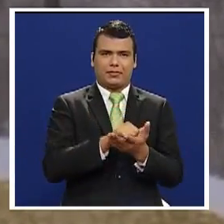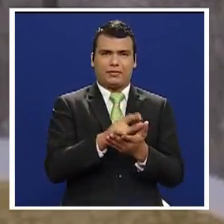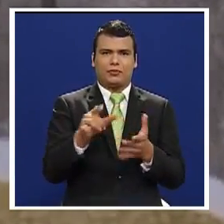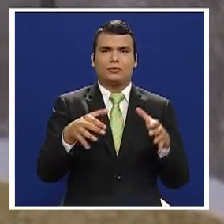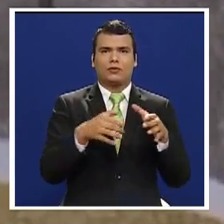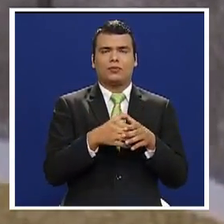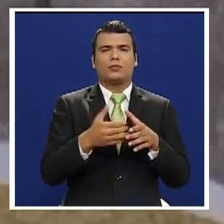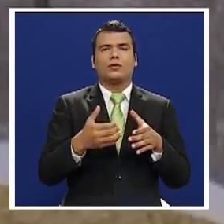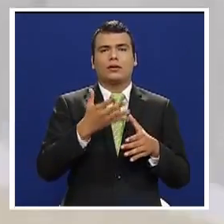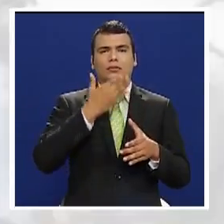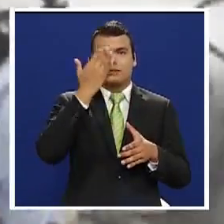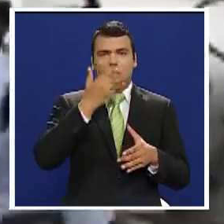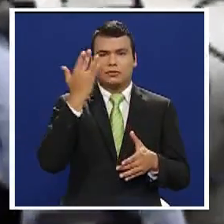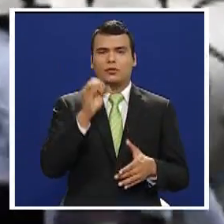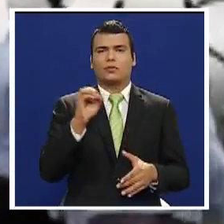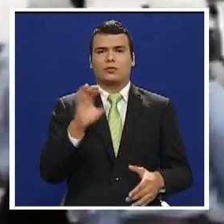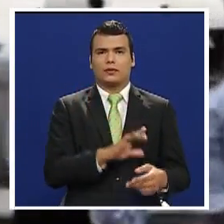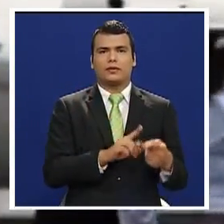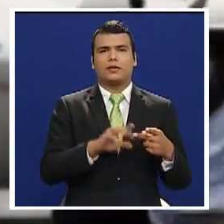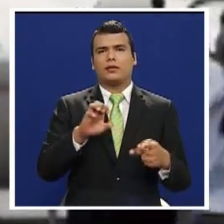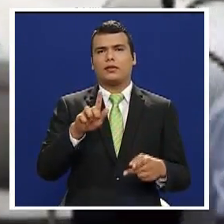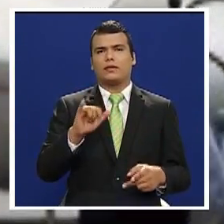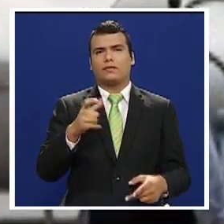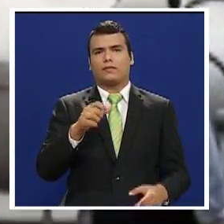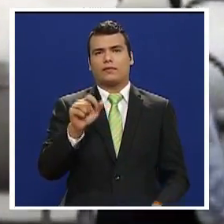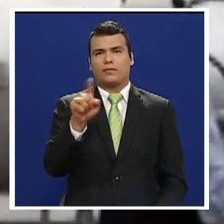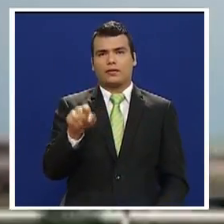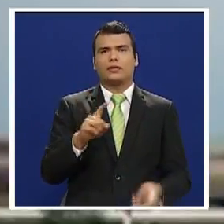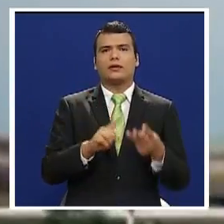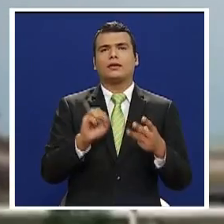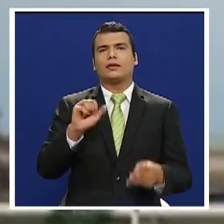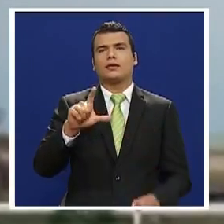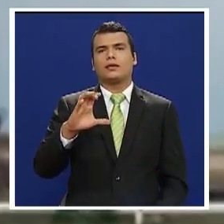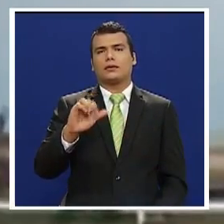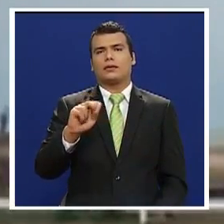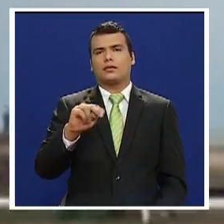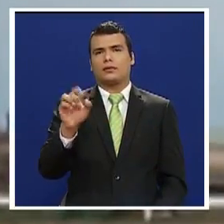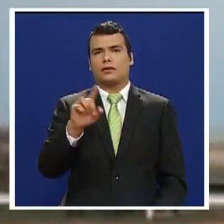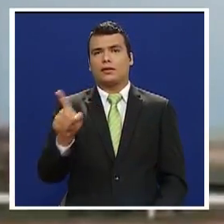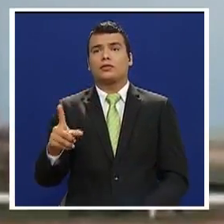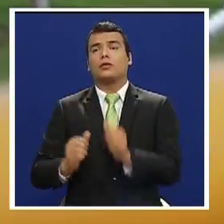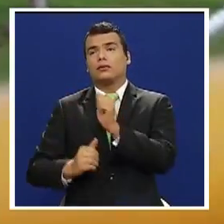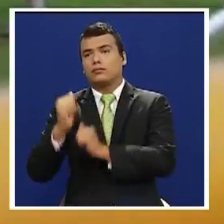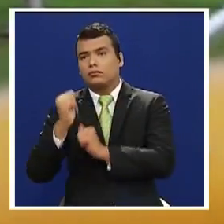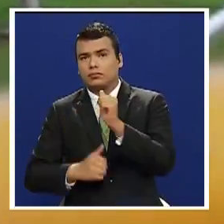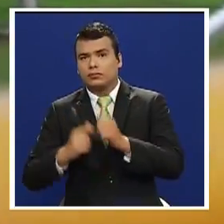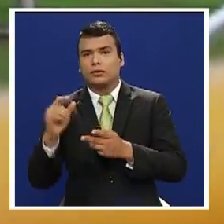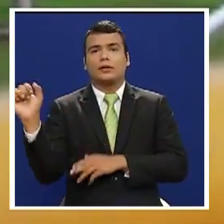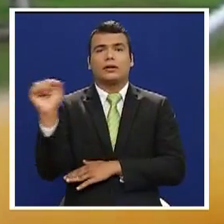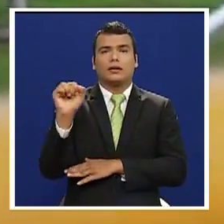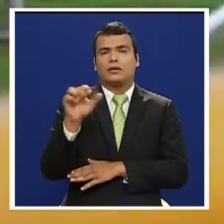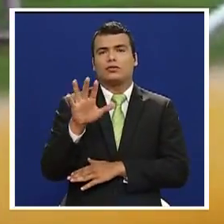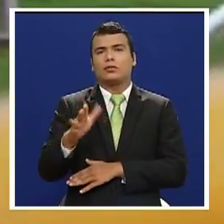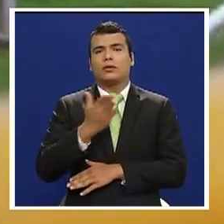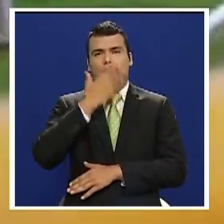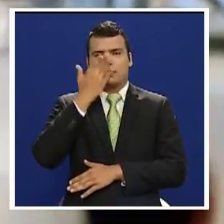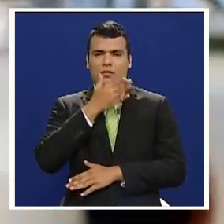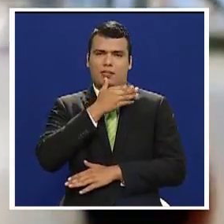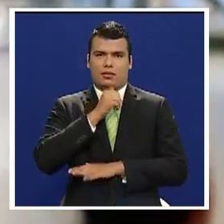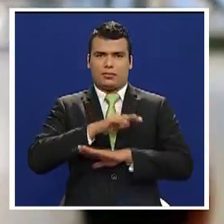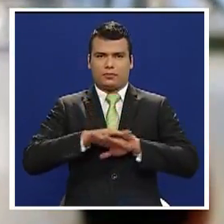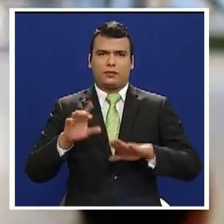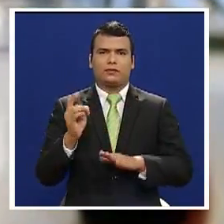Cauca, Cauca, Quindío, Caldas y Risaralda. La transportadora de gas internacional adelantará labores de mantenimiento preventivo en el